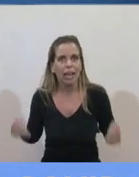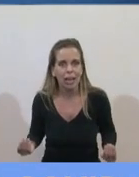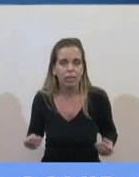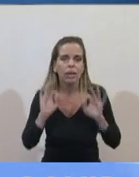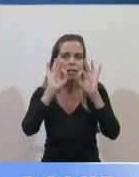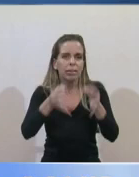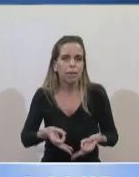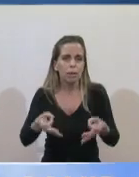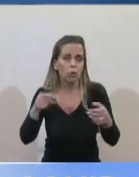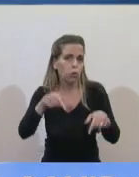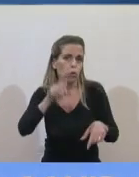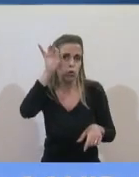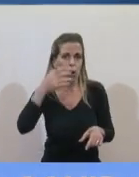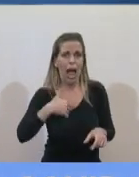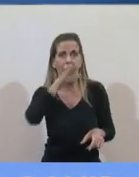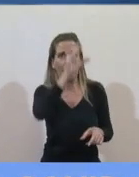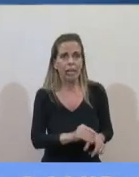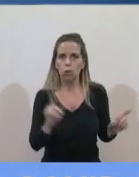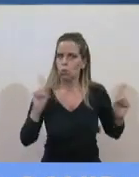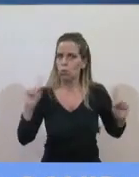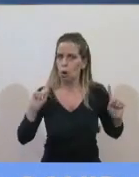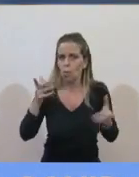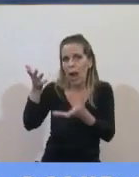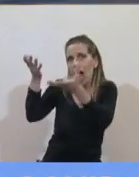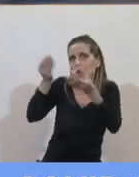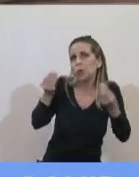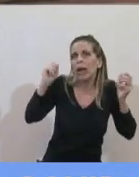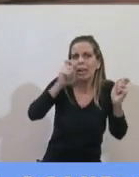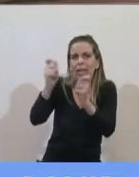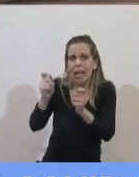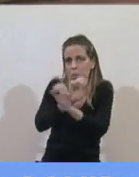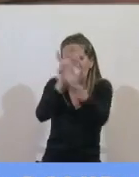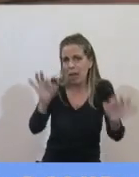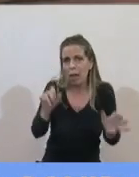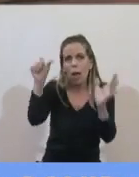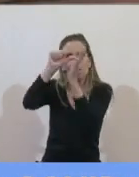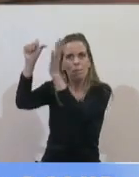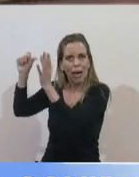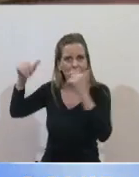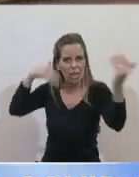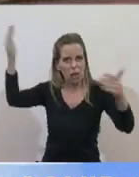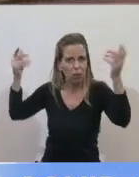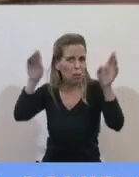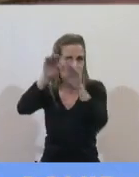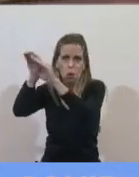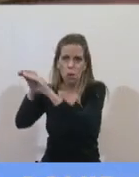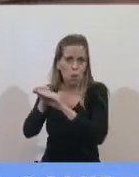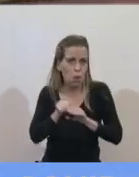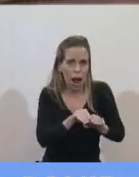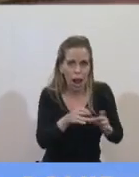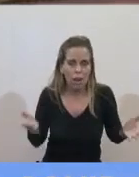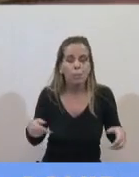está enfermo entonces tampoco tiene demanda para sacarnos del problema económico y tenemos la epidemia del estado en el que estaba desde hace mucho tiempo